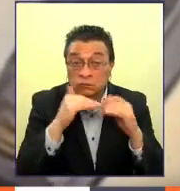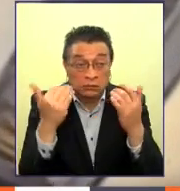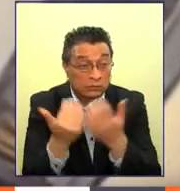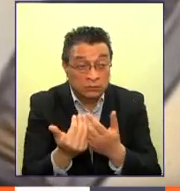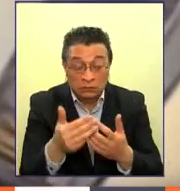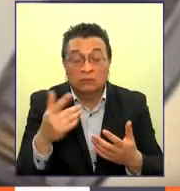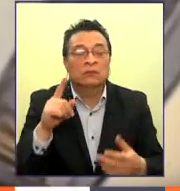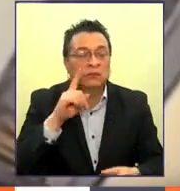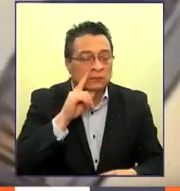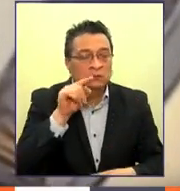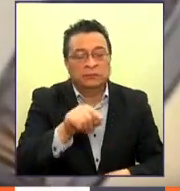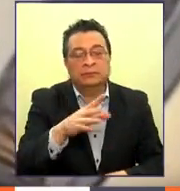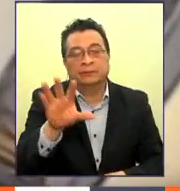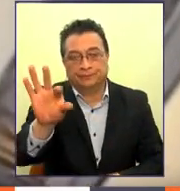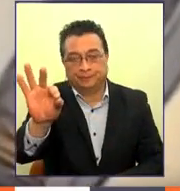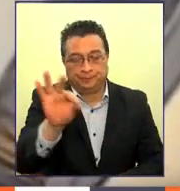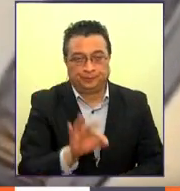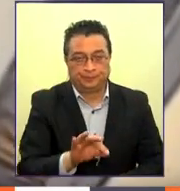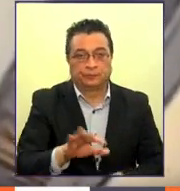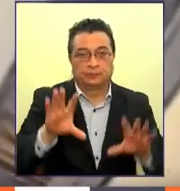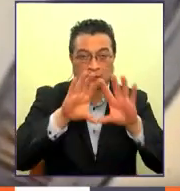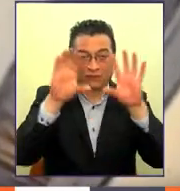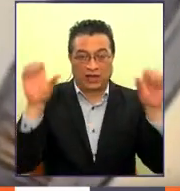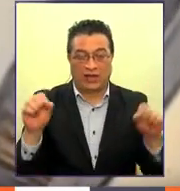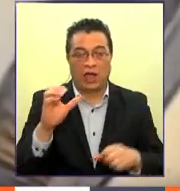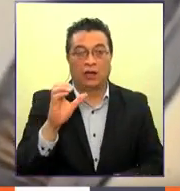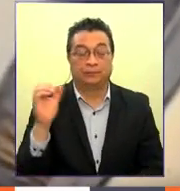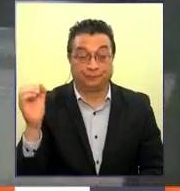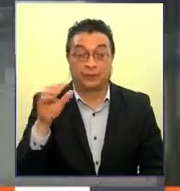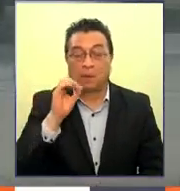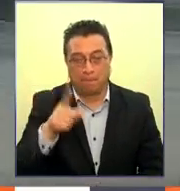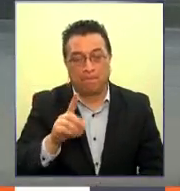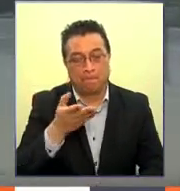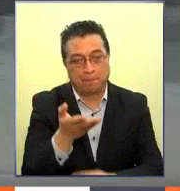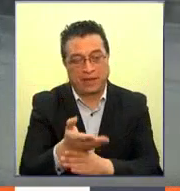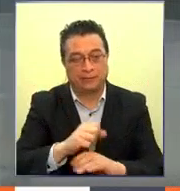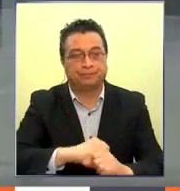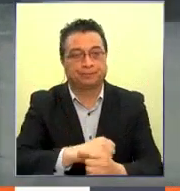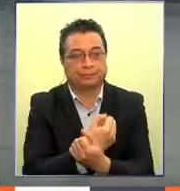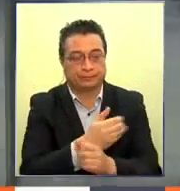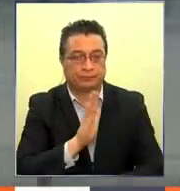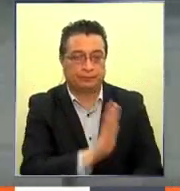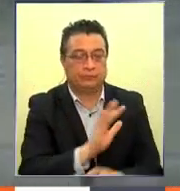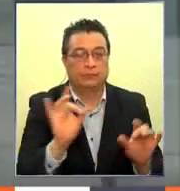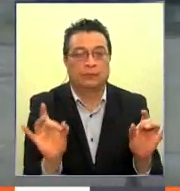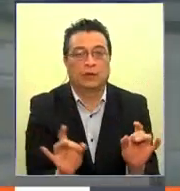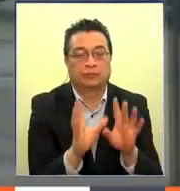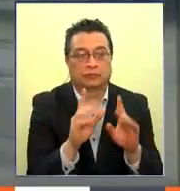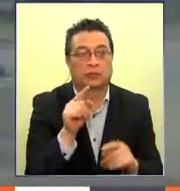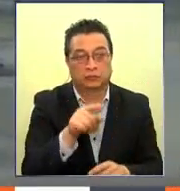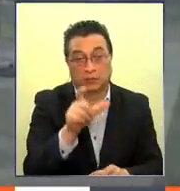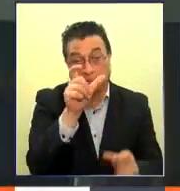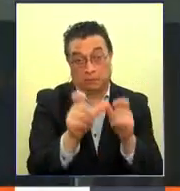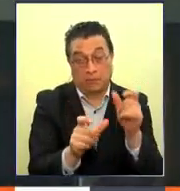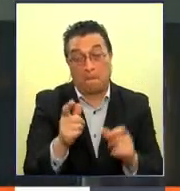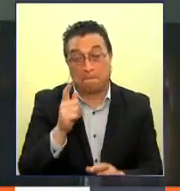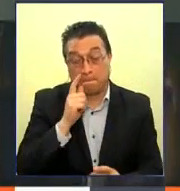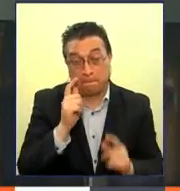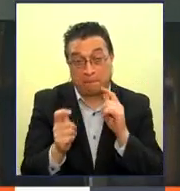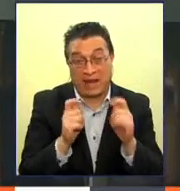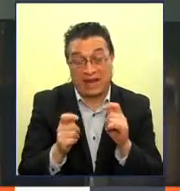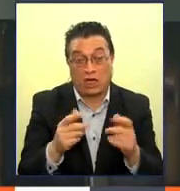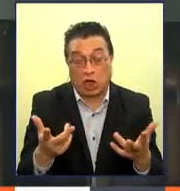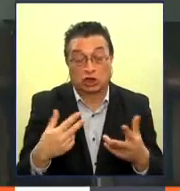al momento de la formalización, la Fiscalía Oriente solicitó prisión preventiva para el imputado por ser considerado un peligro para el éxito